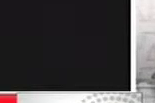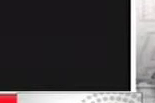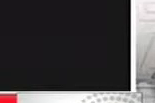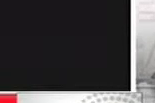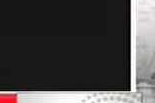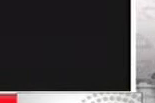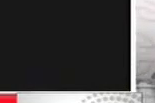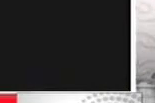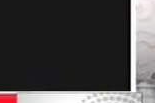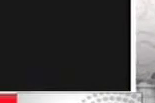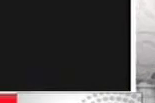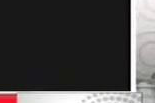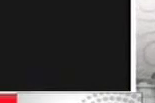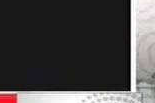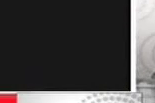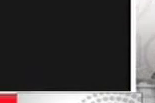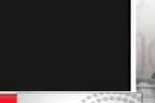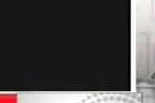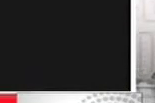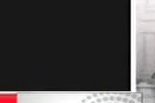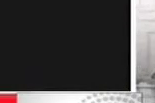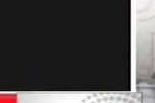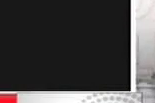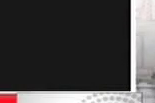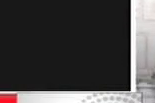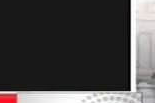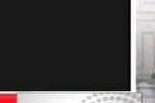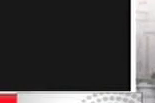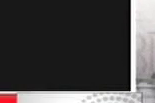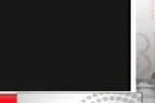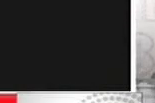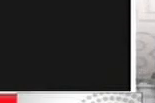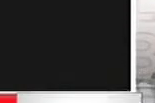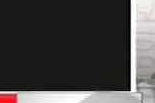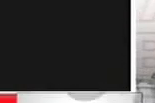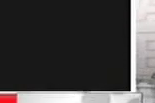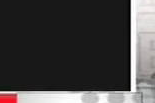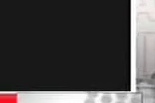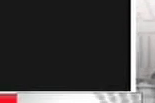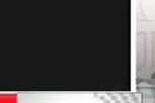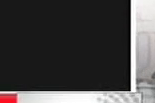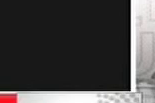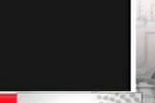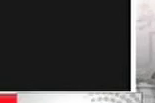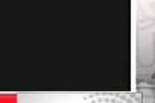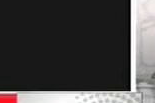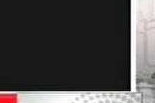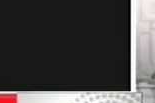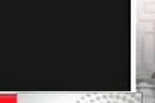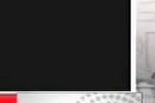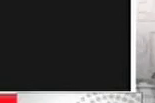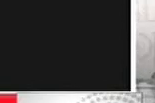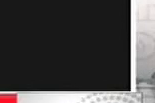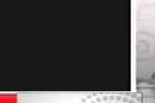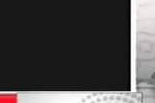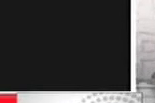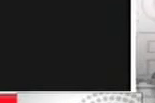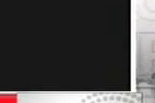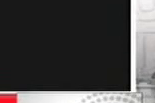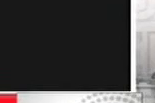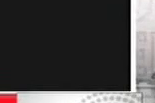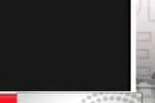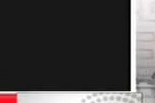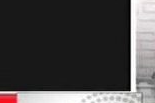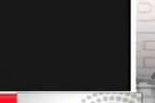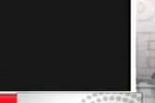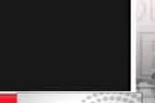entonces, nosotros, como bien saben, se mide el avance de la reconstrucción a propósito de la implementación